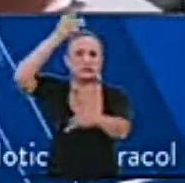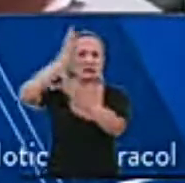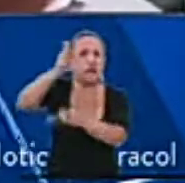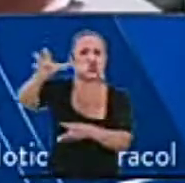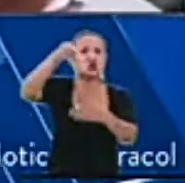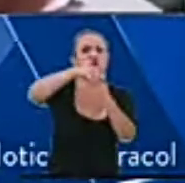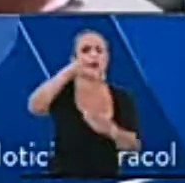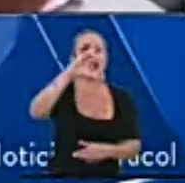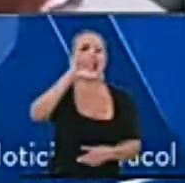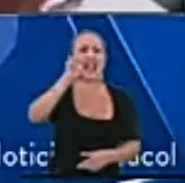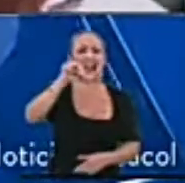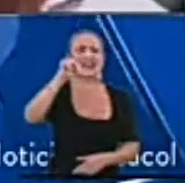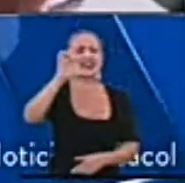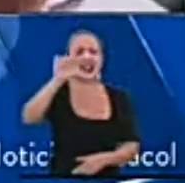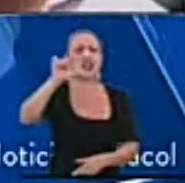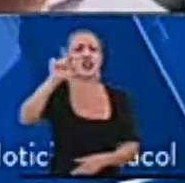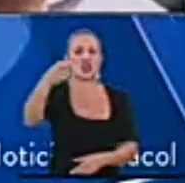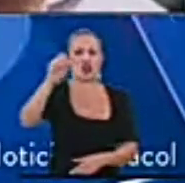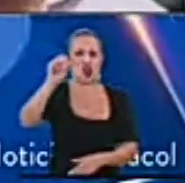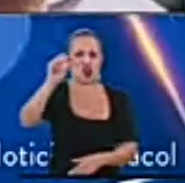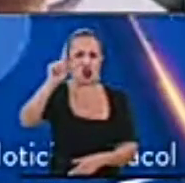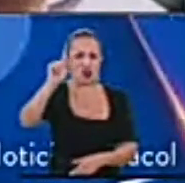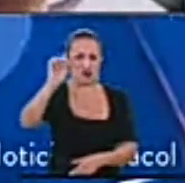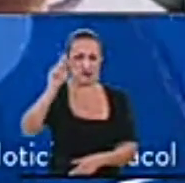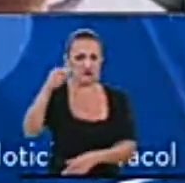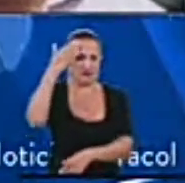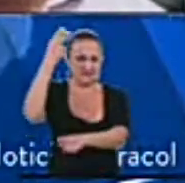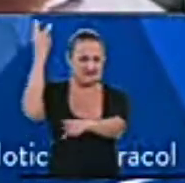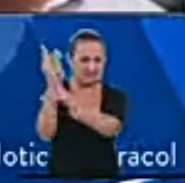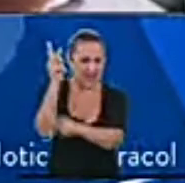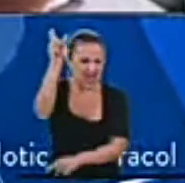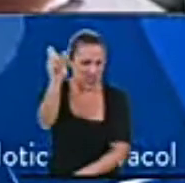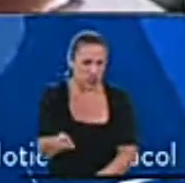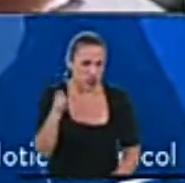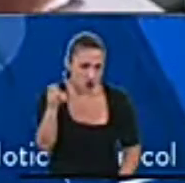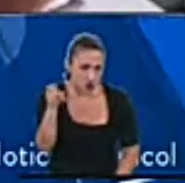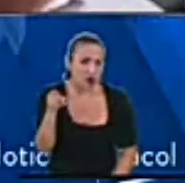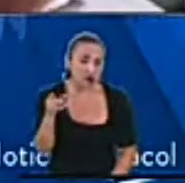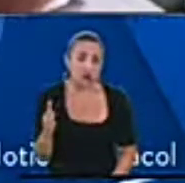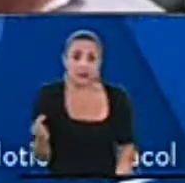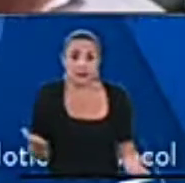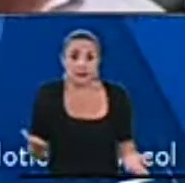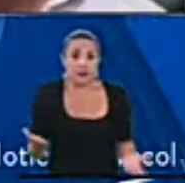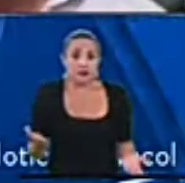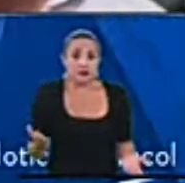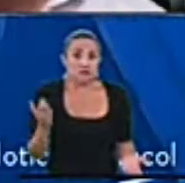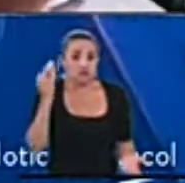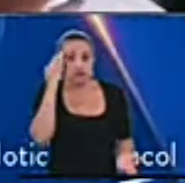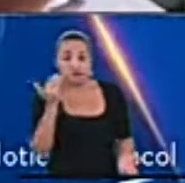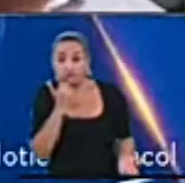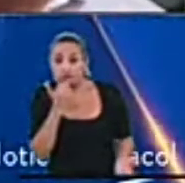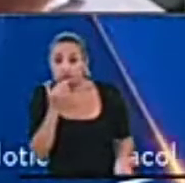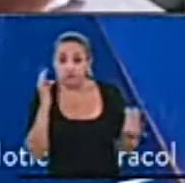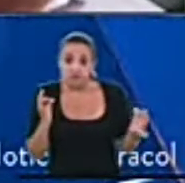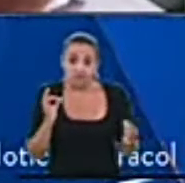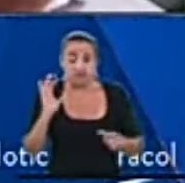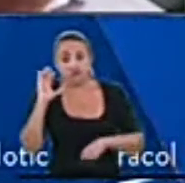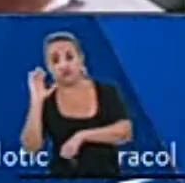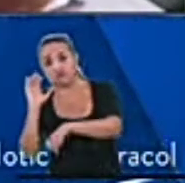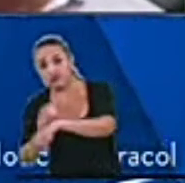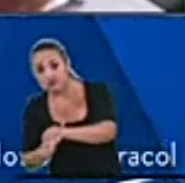que fue, no se sabe si detenido o capturado de acuerdo a su declaración ante la JEP.